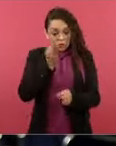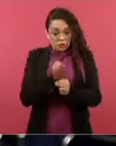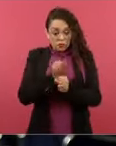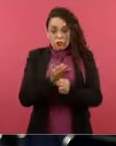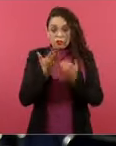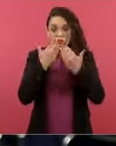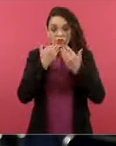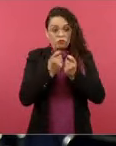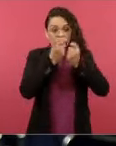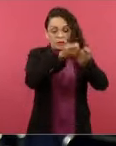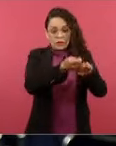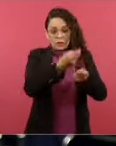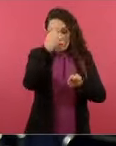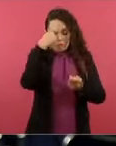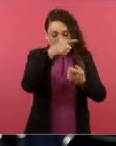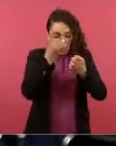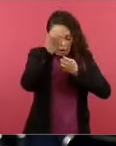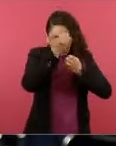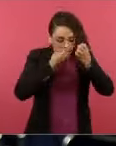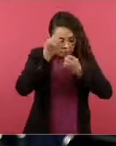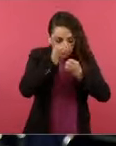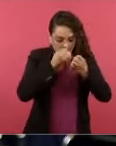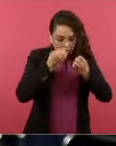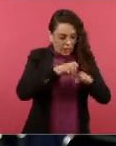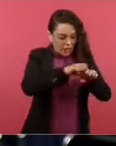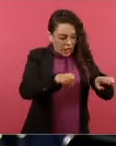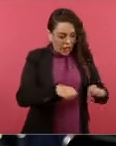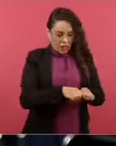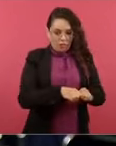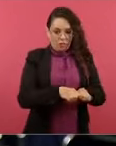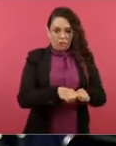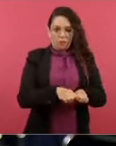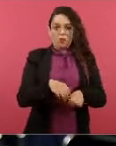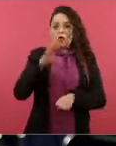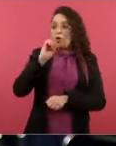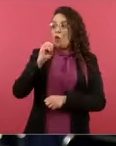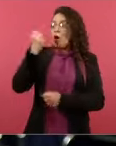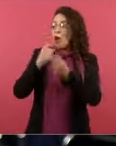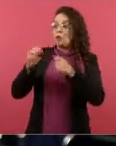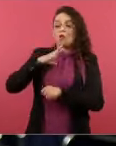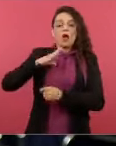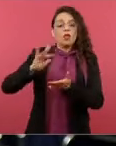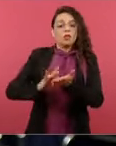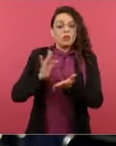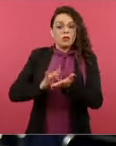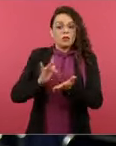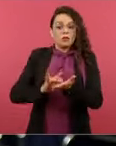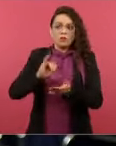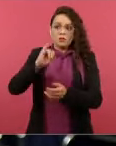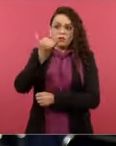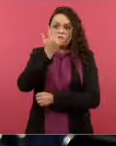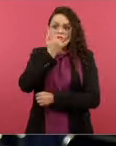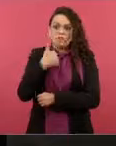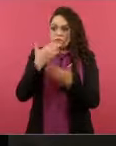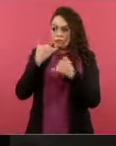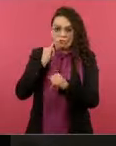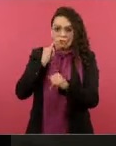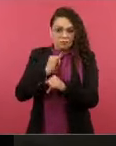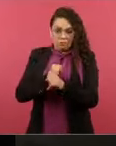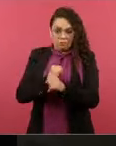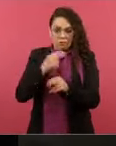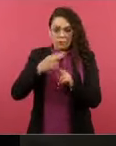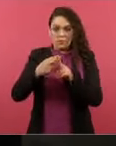Consejo Técnico o serán en digital, pero dicen, no contamos algunos con internet, hay unos que no contamos ni con agua. Y bueno, también por